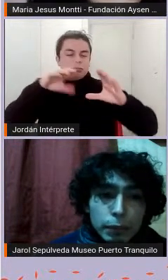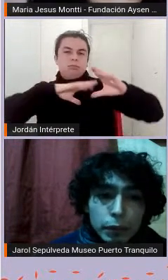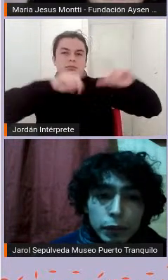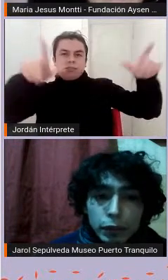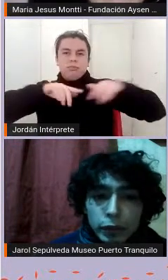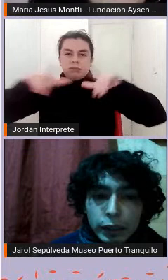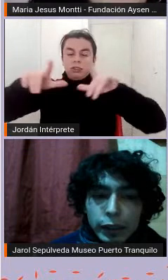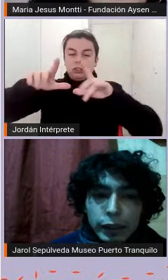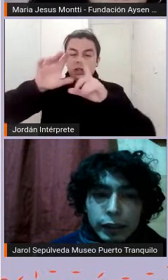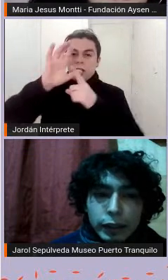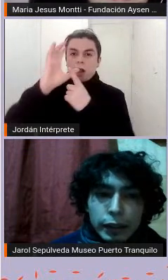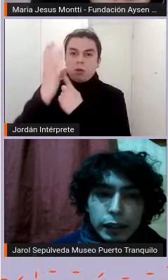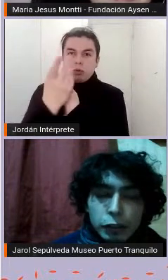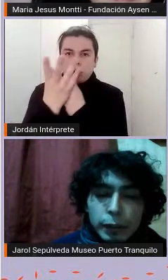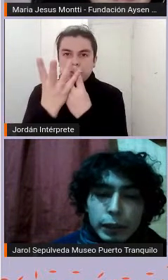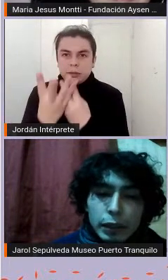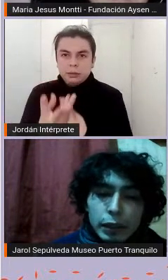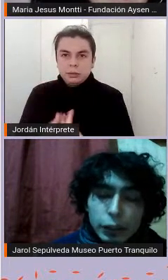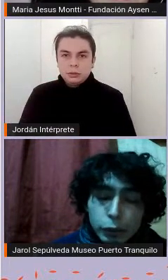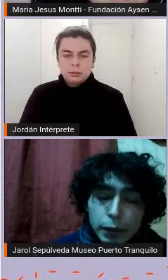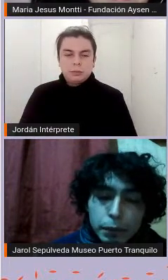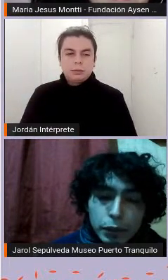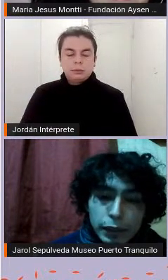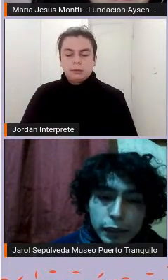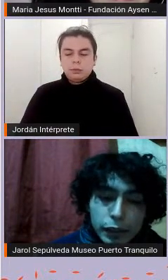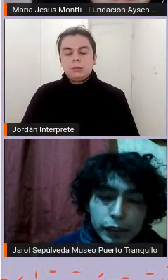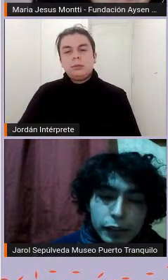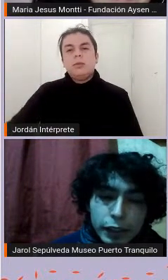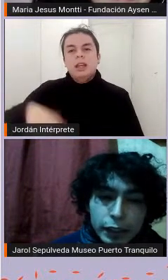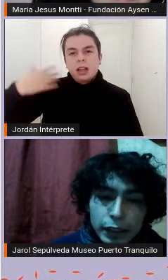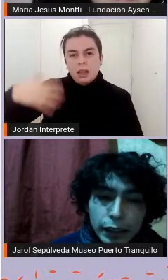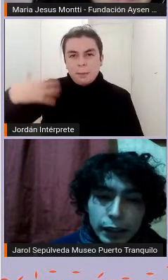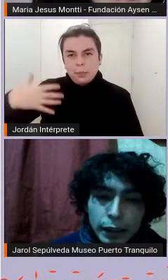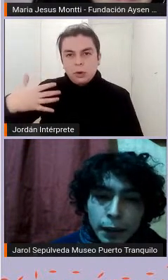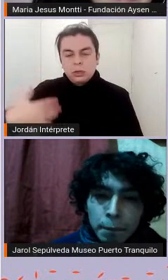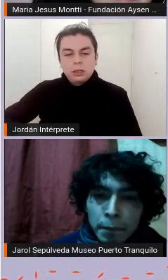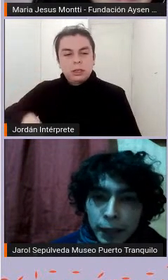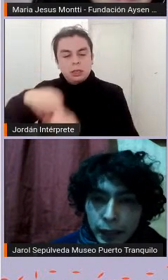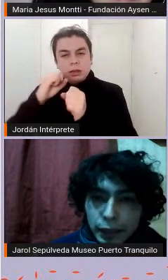cultura. Por lo tanto, es de suma importancia en conservar